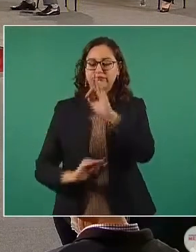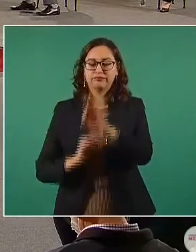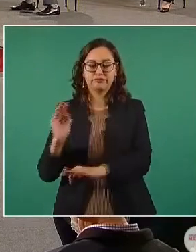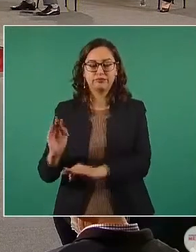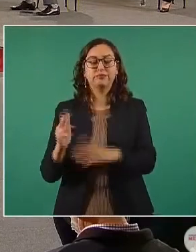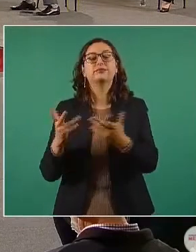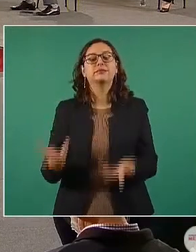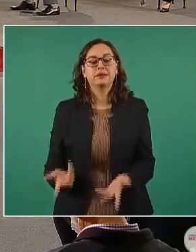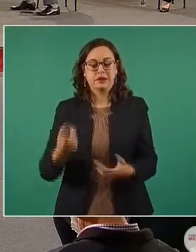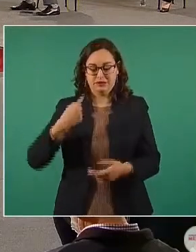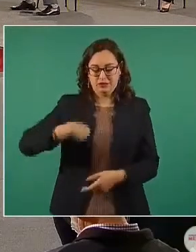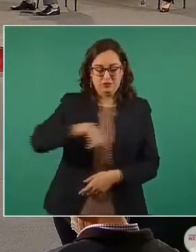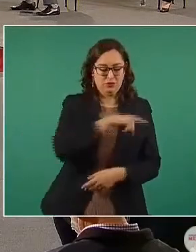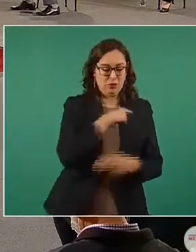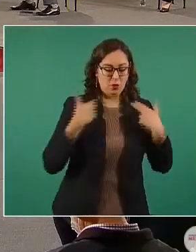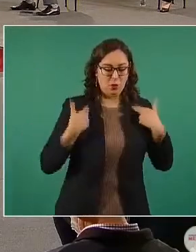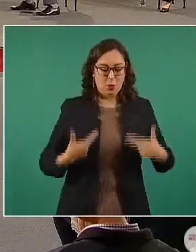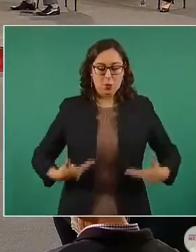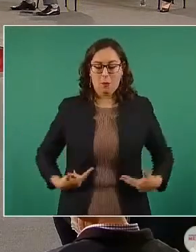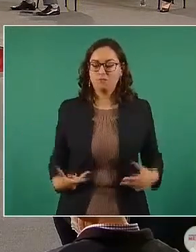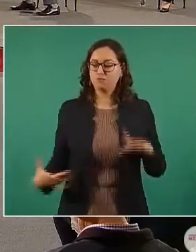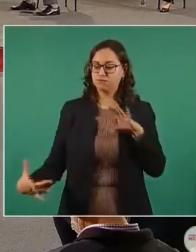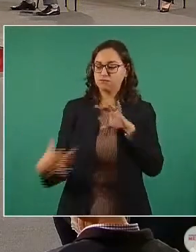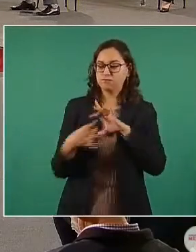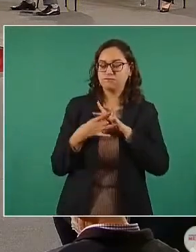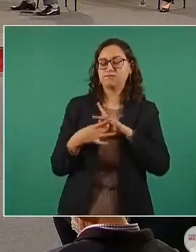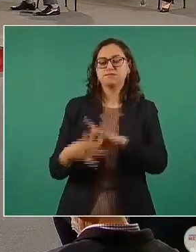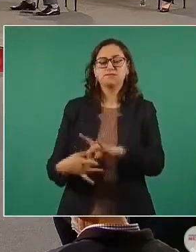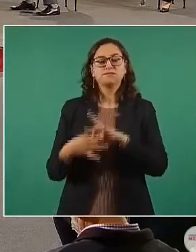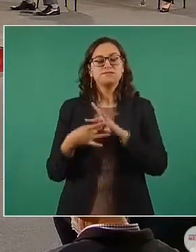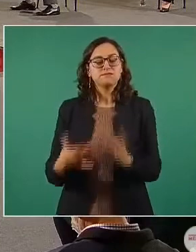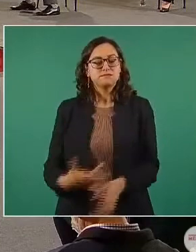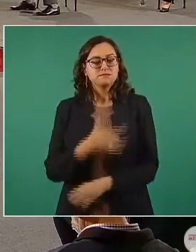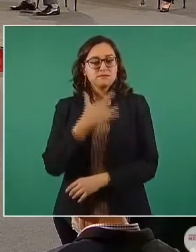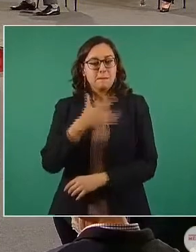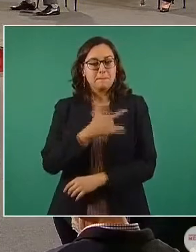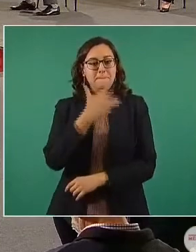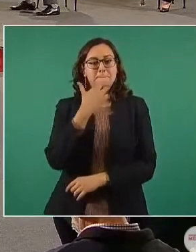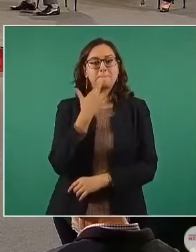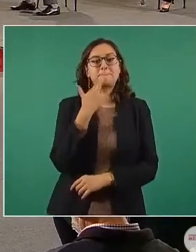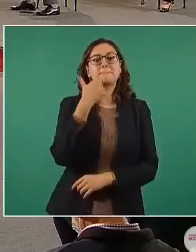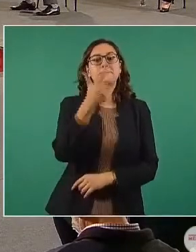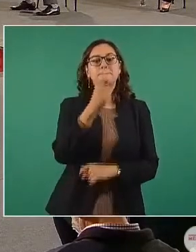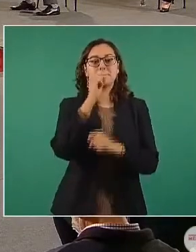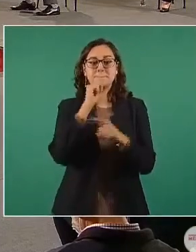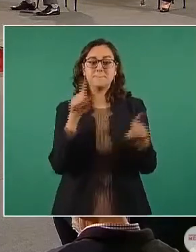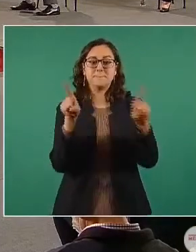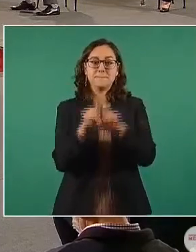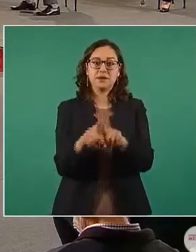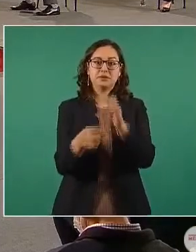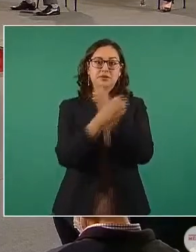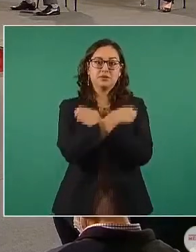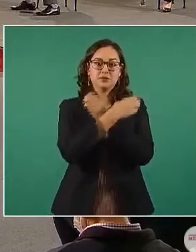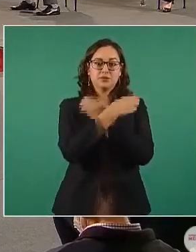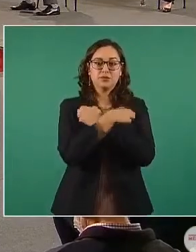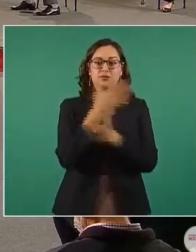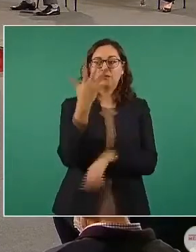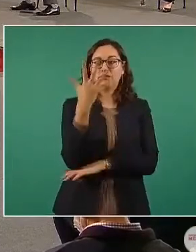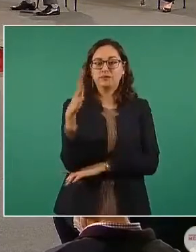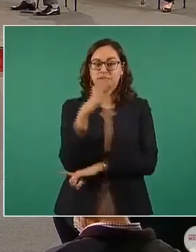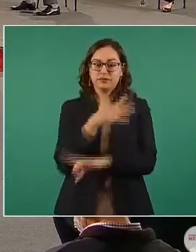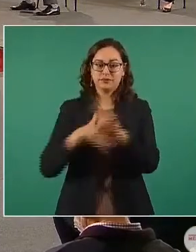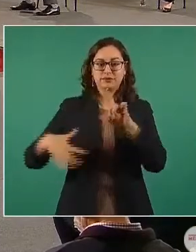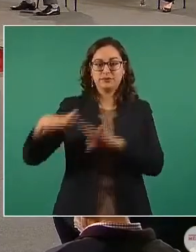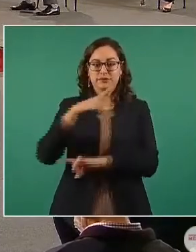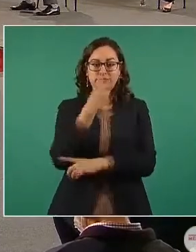nos ayudamos para hacernos más sensibles. Ayudamos con esto también a hacer educación ambiental, porque